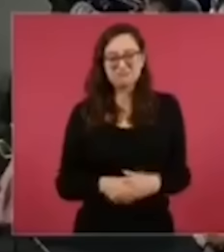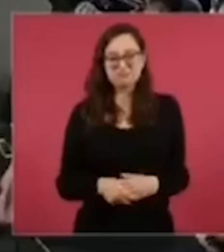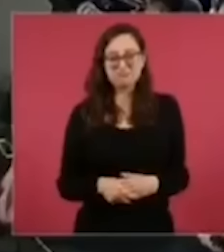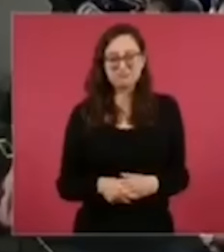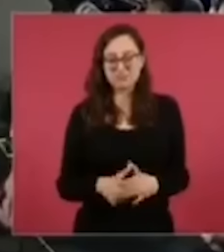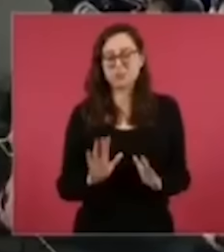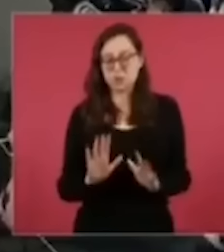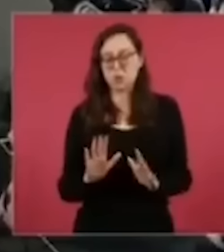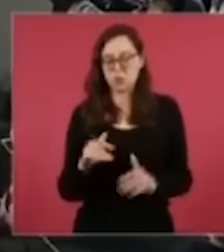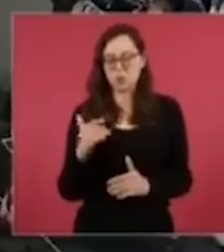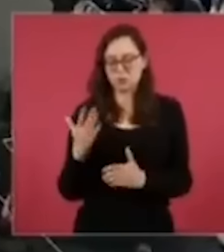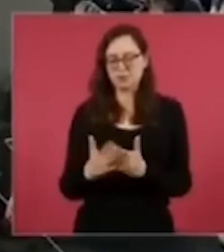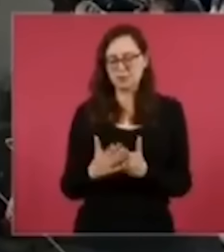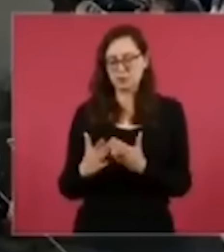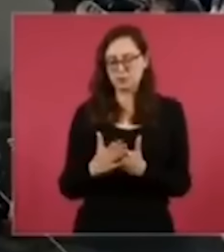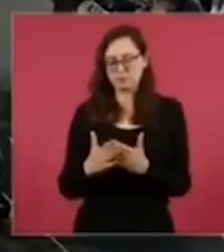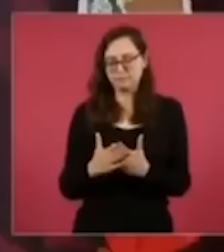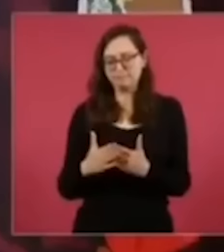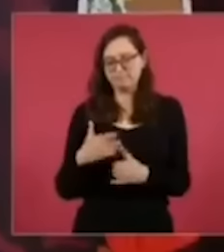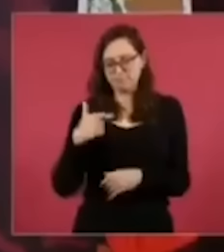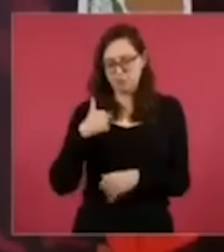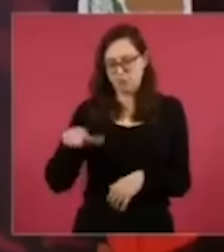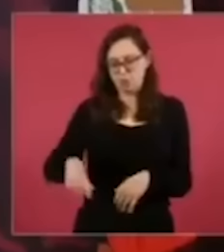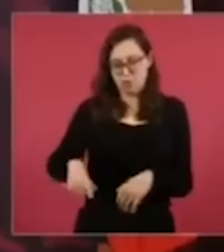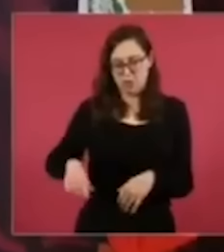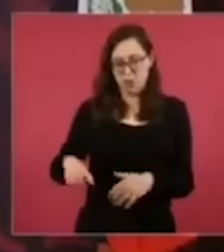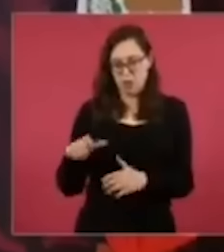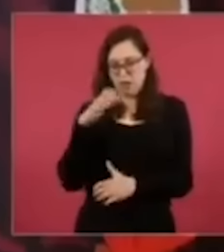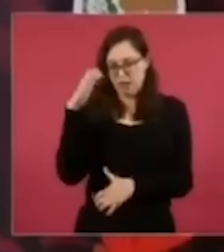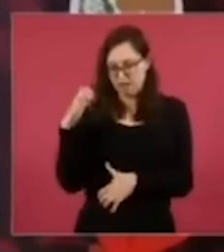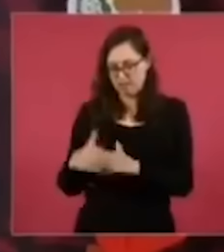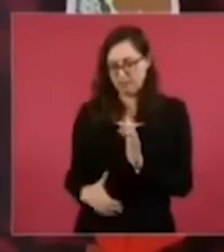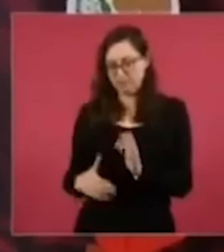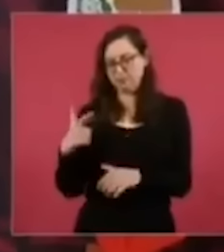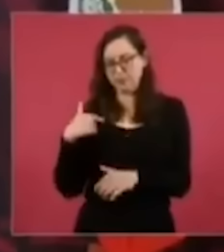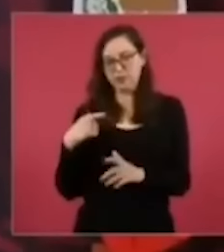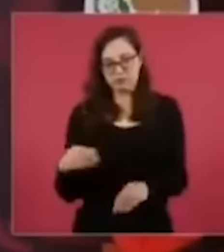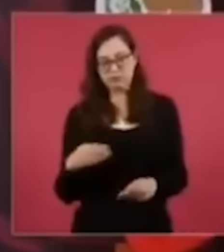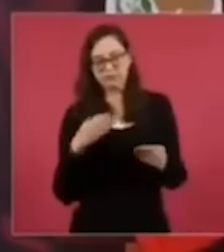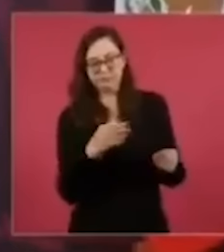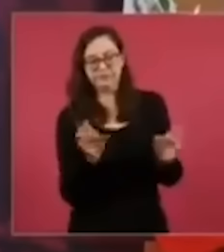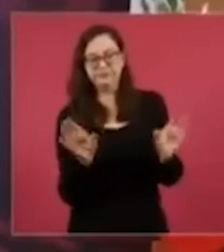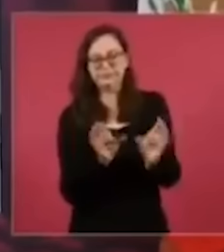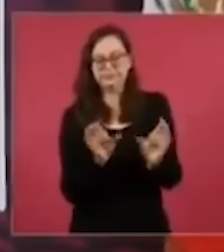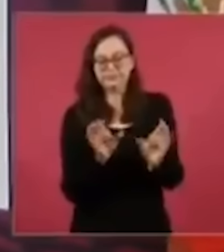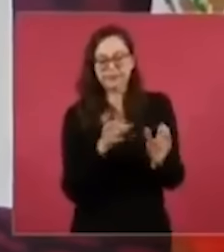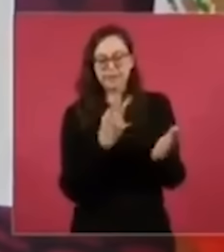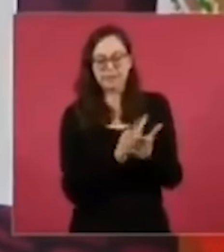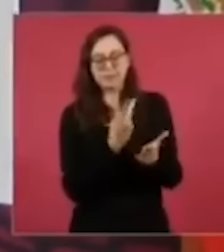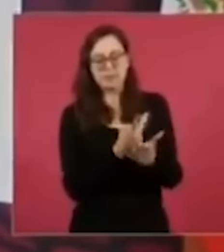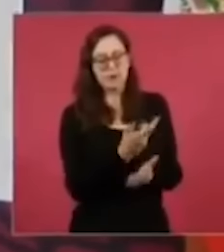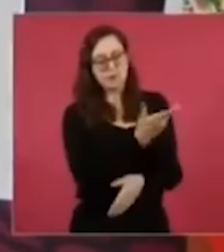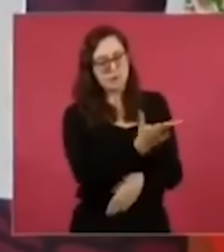porque les vamos a mandar a todos, antes de que yo termine, un reconocimiento, un certificado de